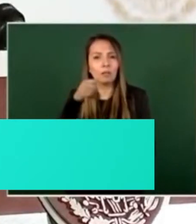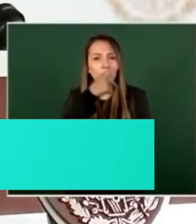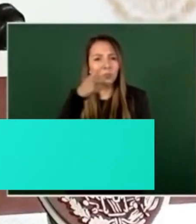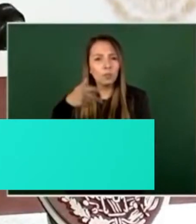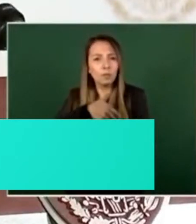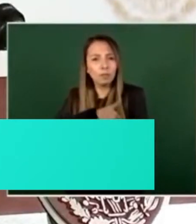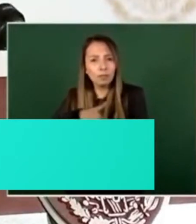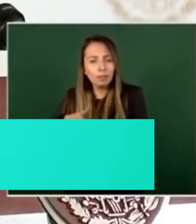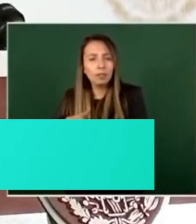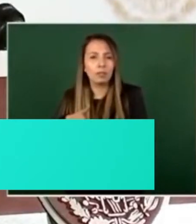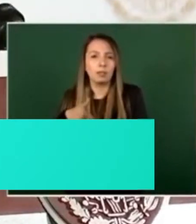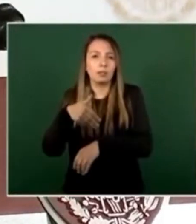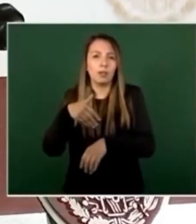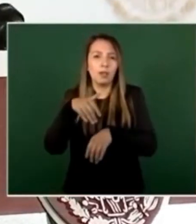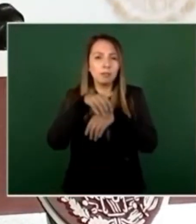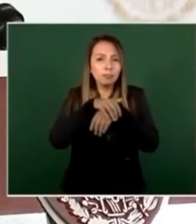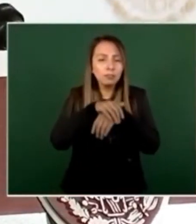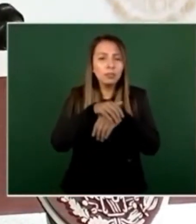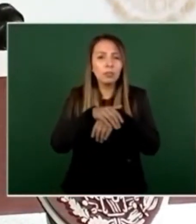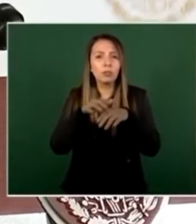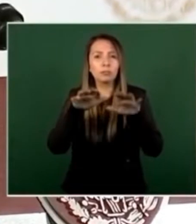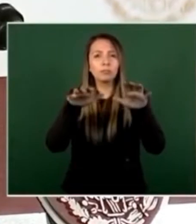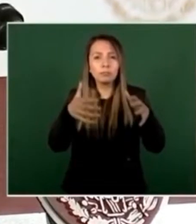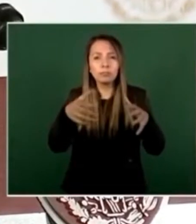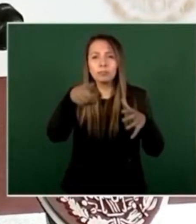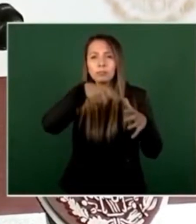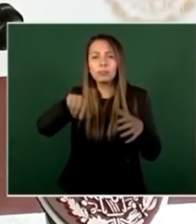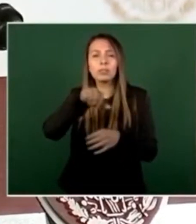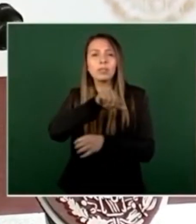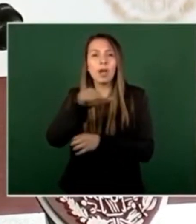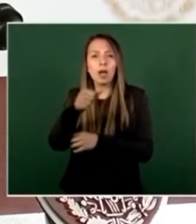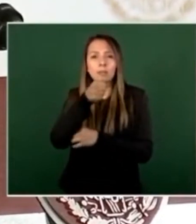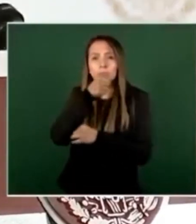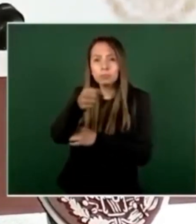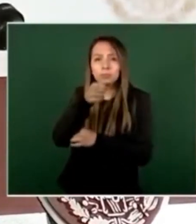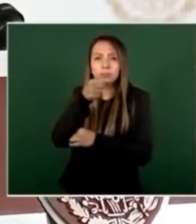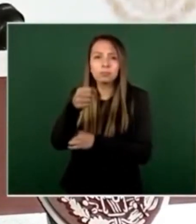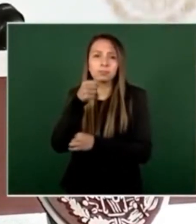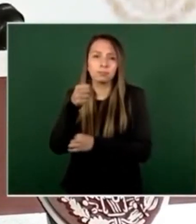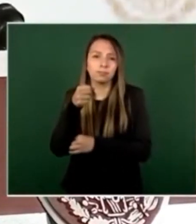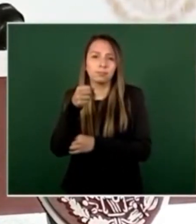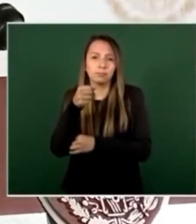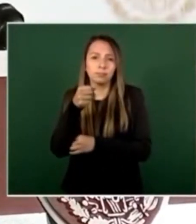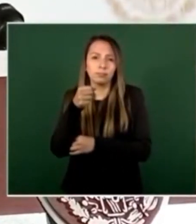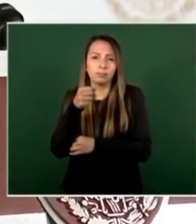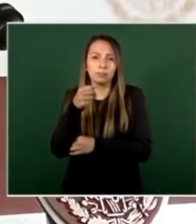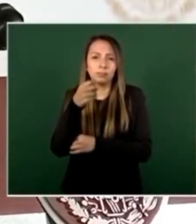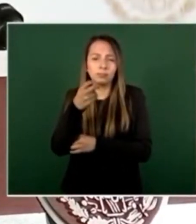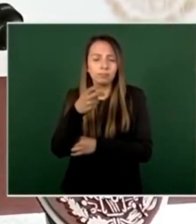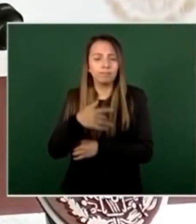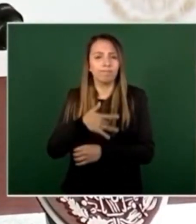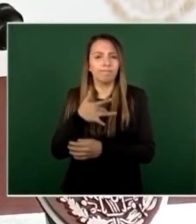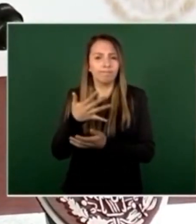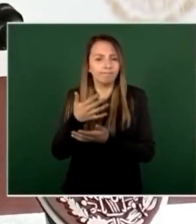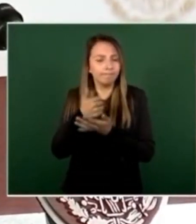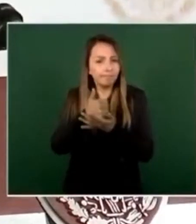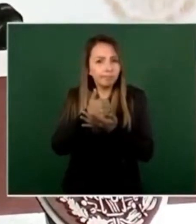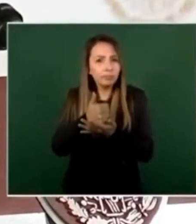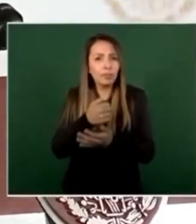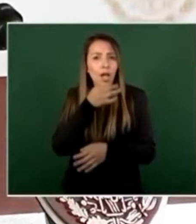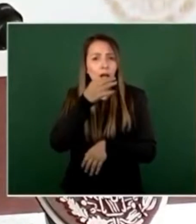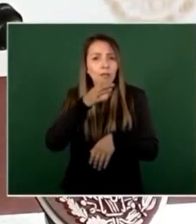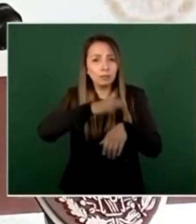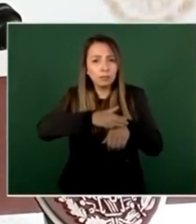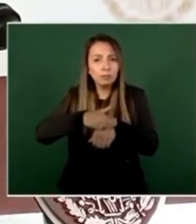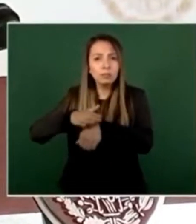y la comunidad de reporteros y medios de comunicación y decir que de